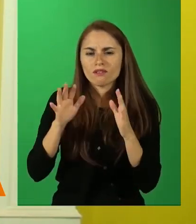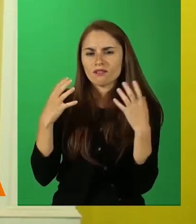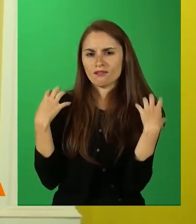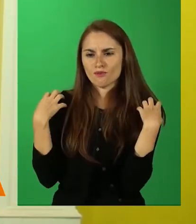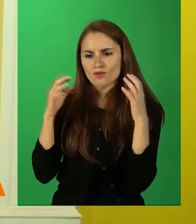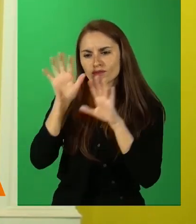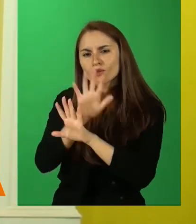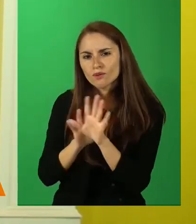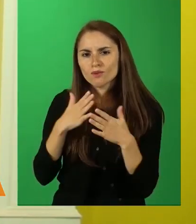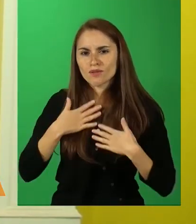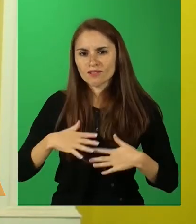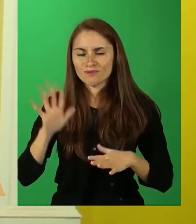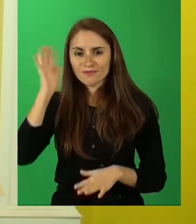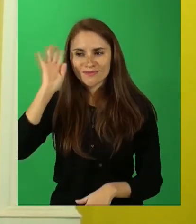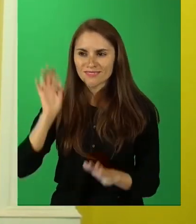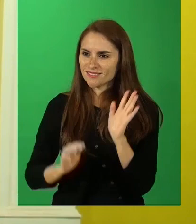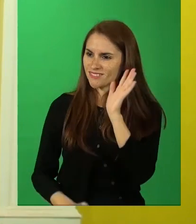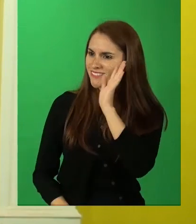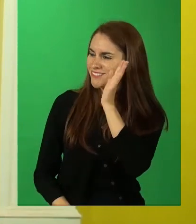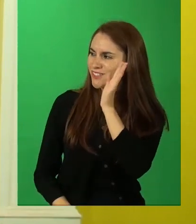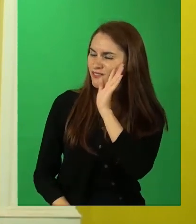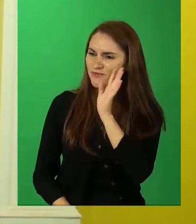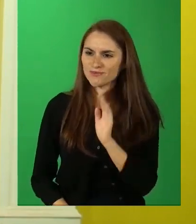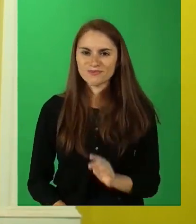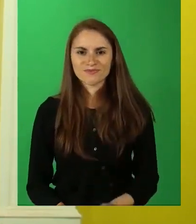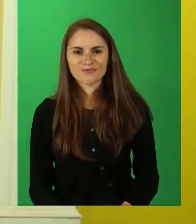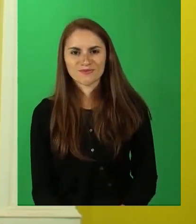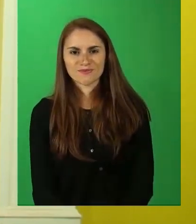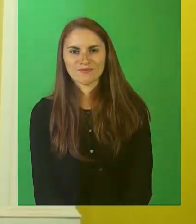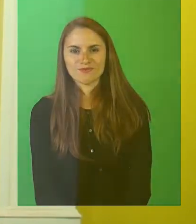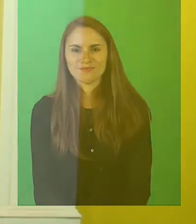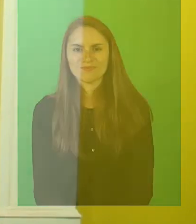bueno, eso ha sido todo. Adiós, señorita Gema. Nos vemos.